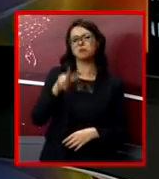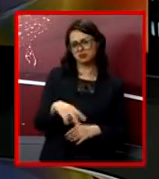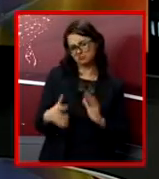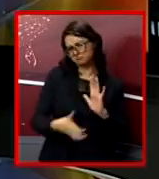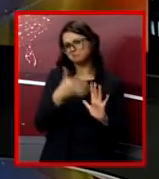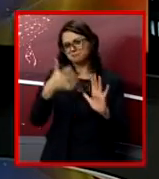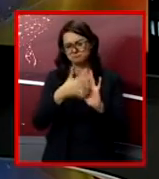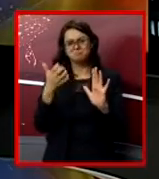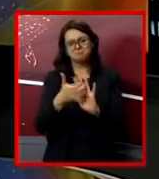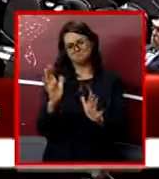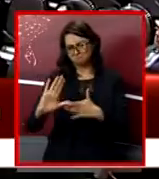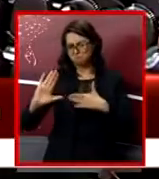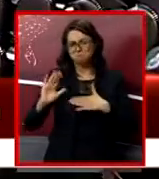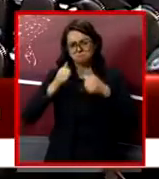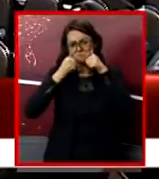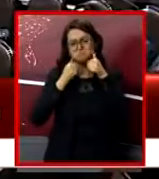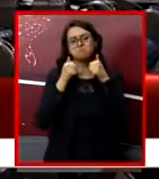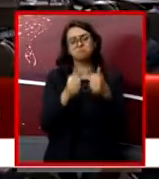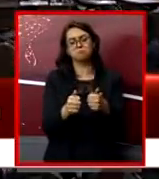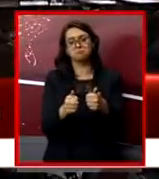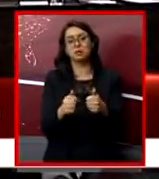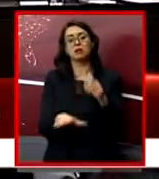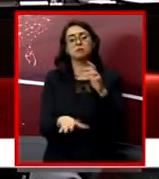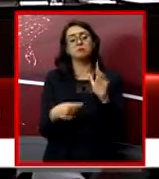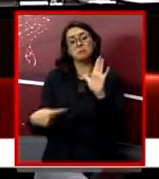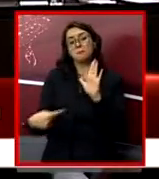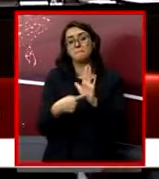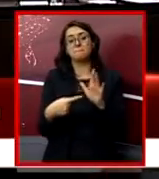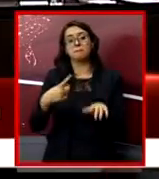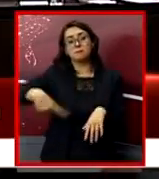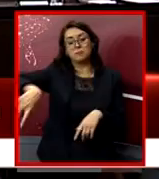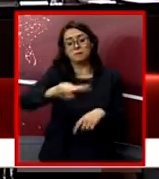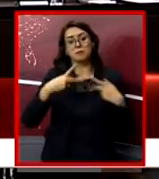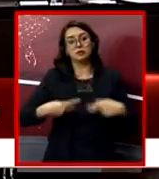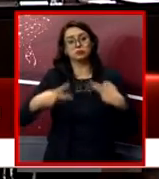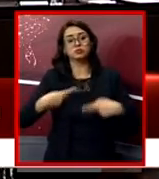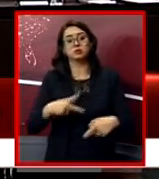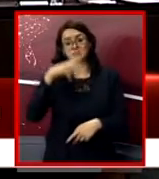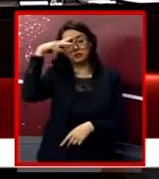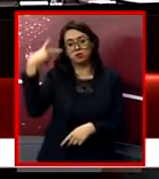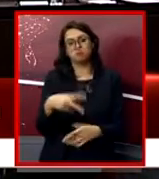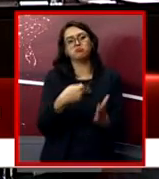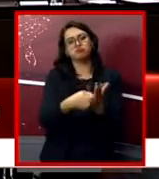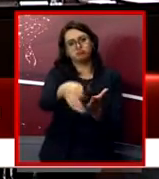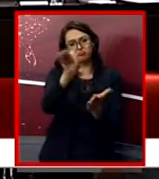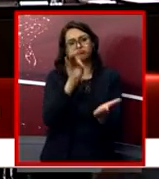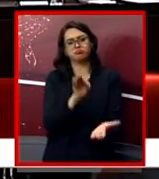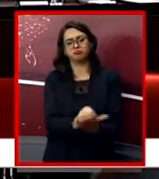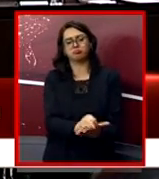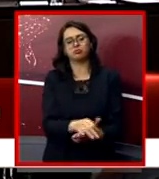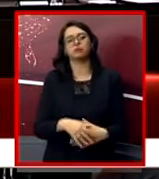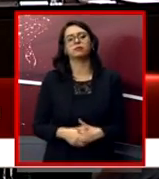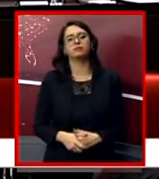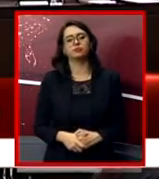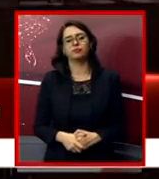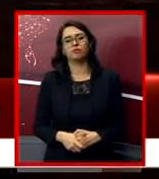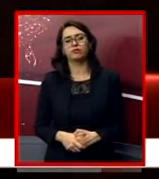reconstrucción luego de los sismos. También destacó las muestras de valentía del pueblo mexicano por los hechos ocurridos.